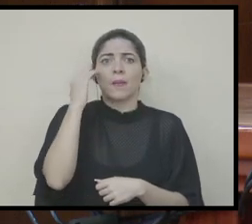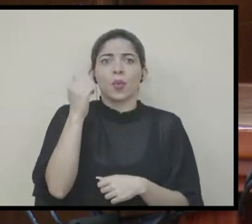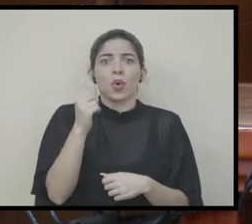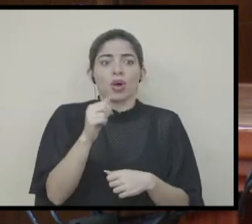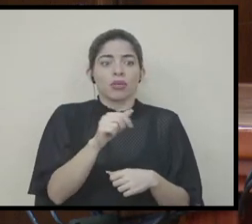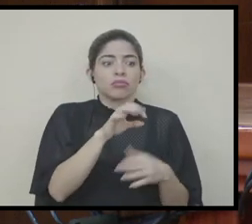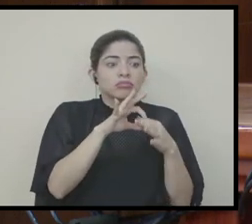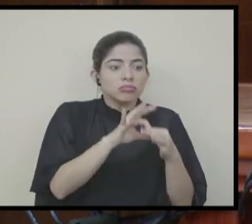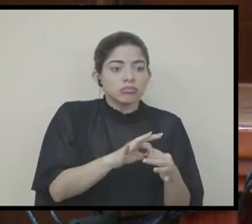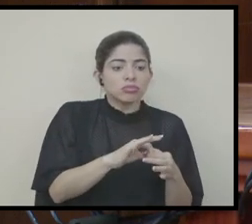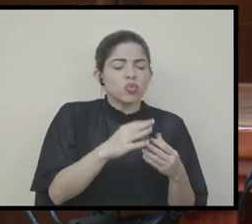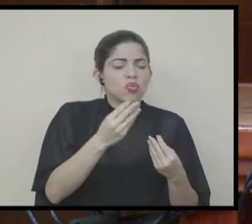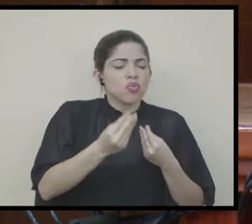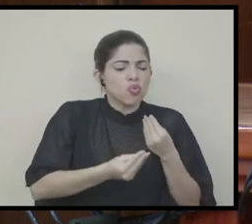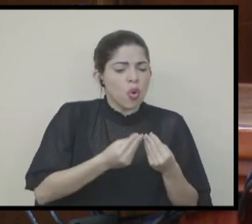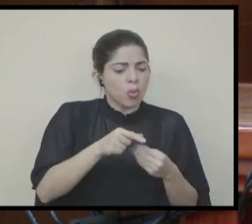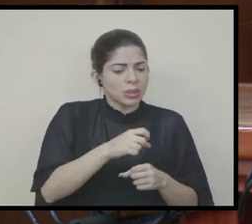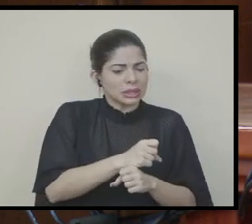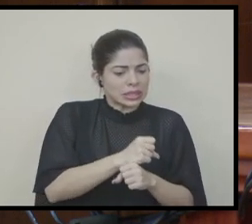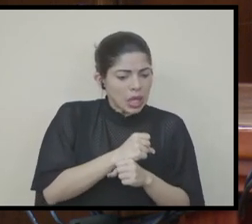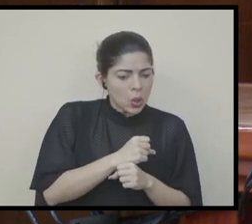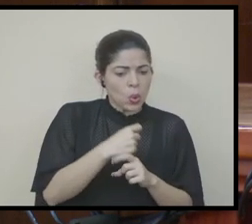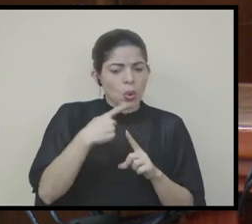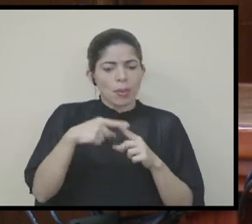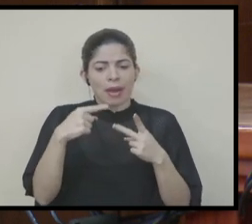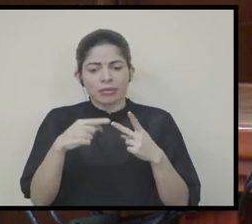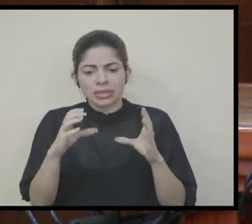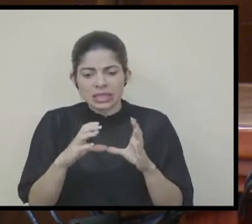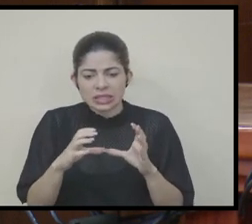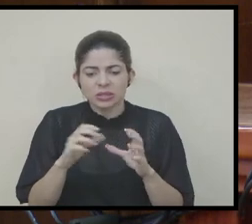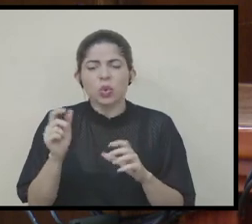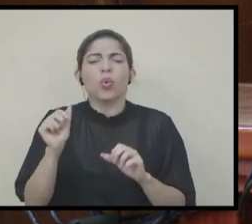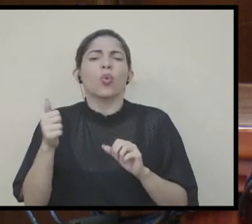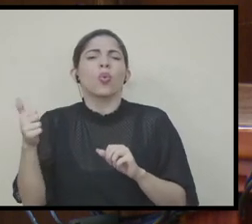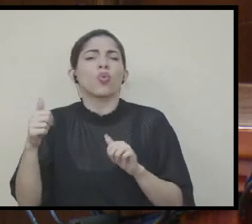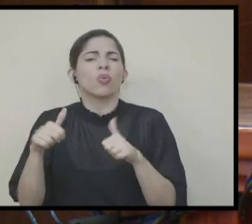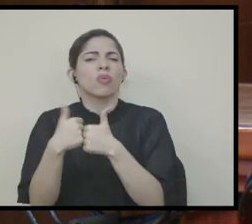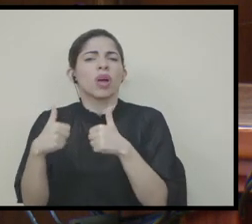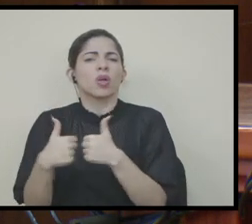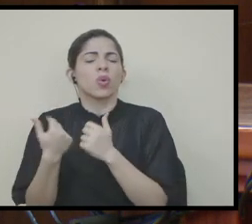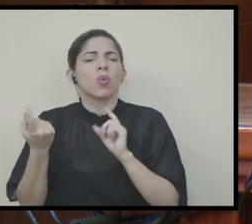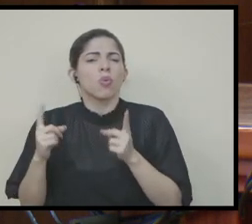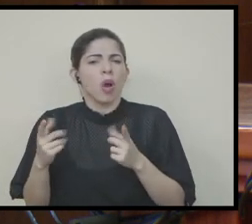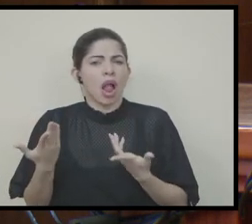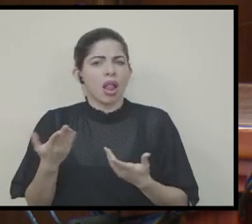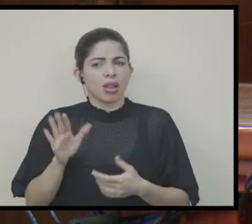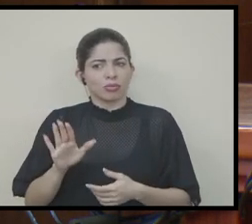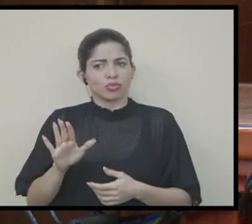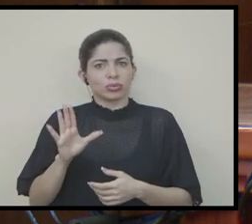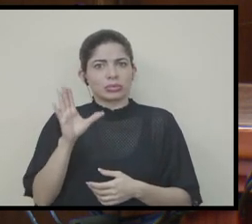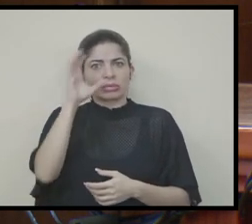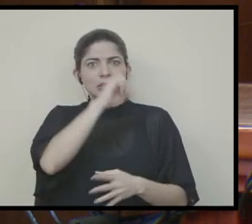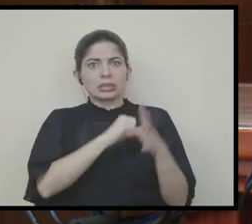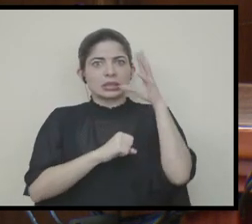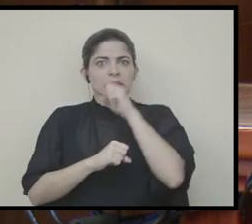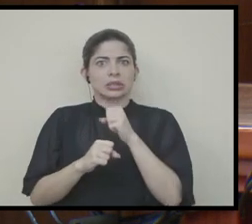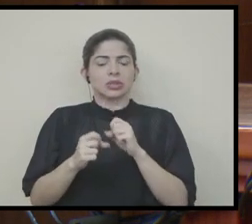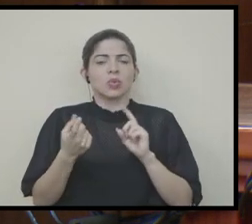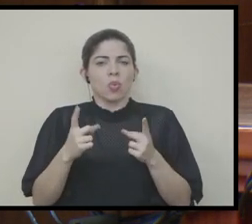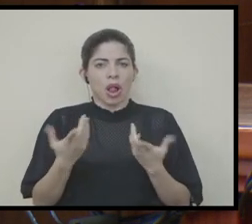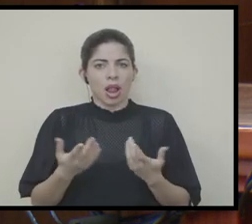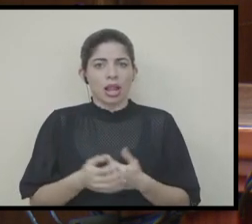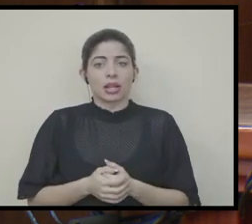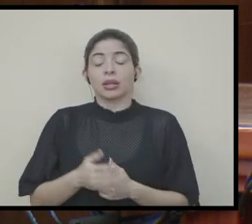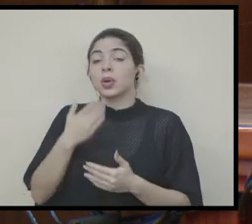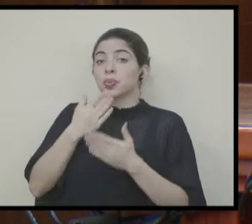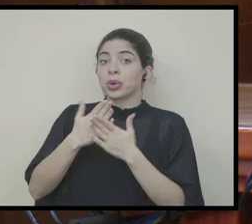lo que tenía que ver con ver que fuera algo seguro, las certificaciones? ¿Qué otras cosas fueron las dificultades que tuviste?